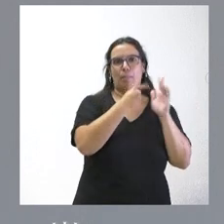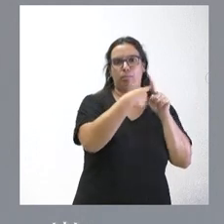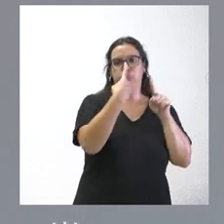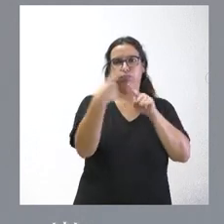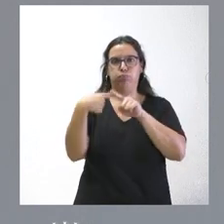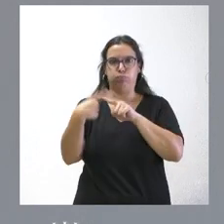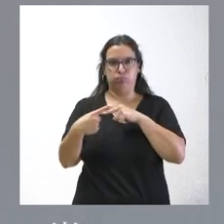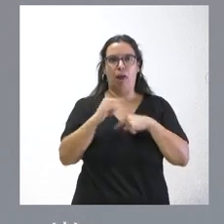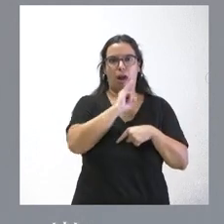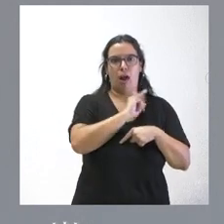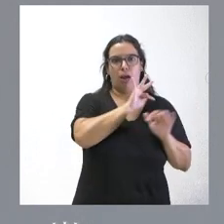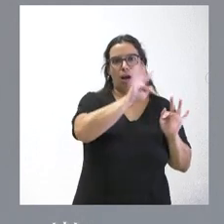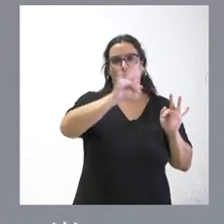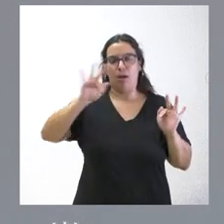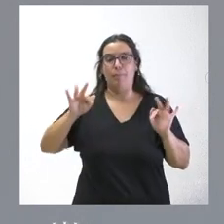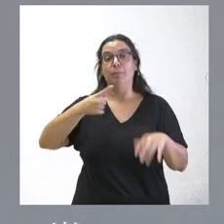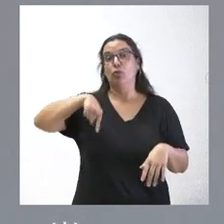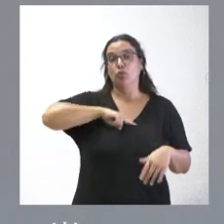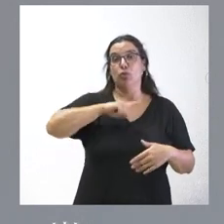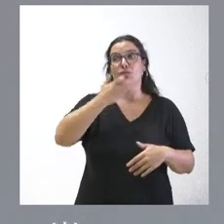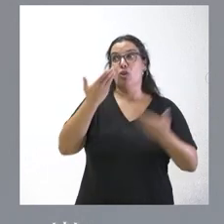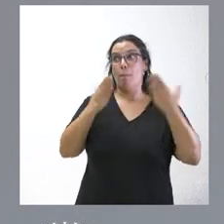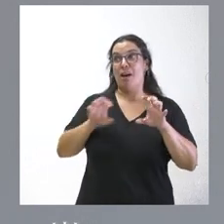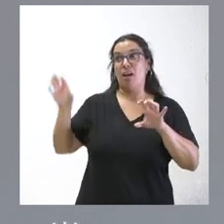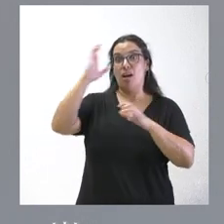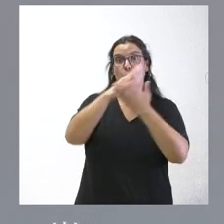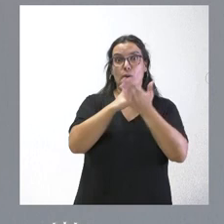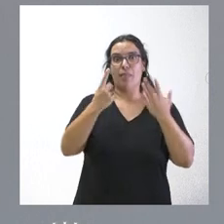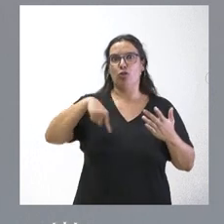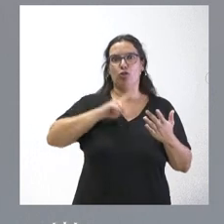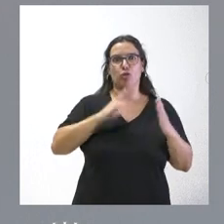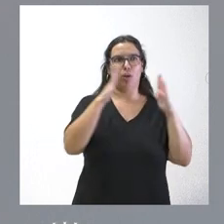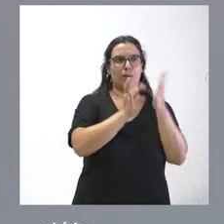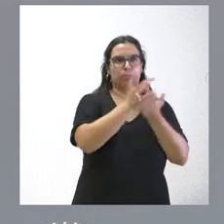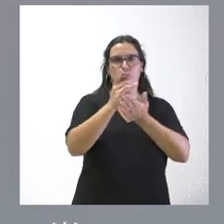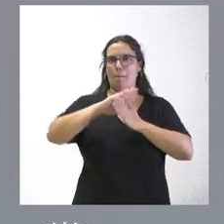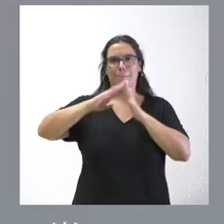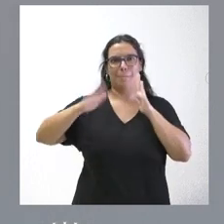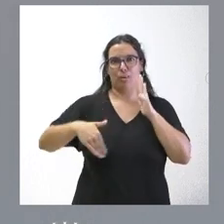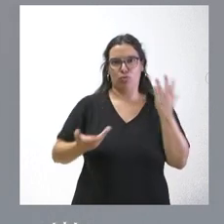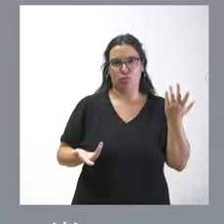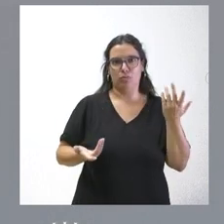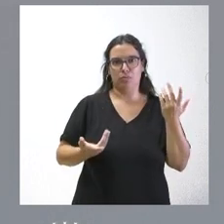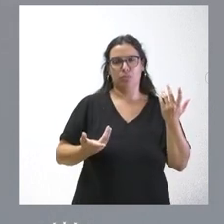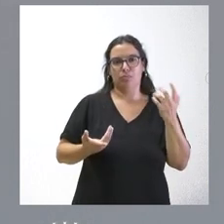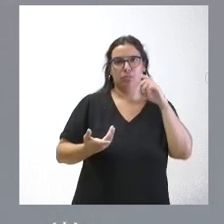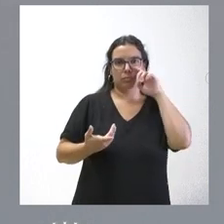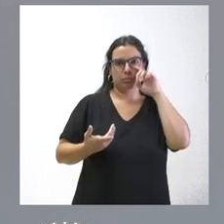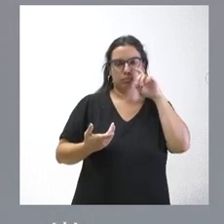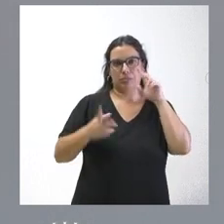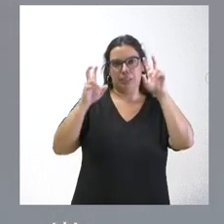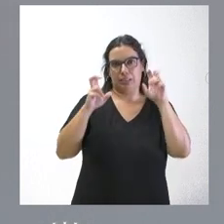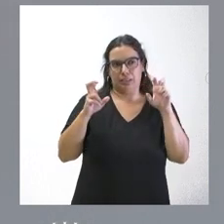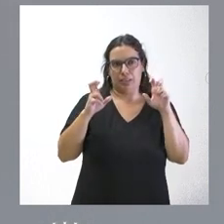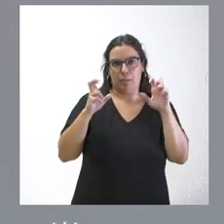de hecho como se sabe somos de las comunidades autónomas con menor lanzamientos por parte de los juzgados en materia de vivienda